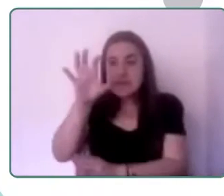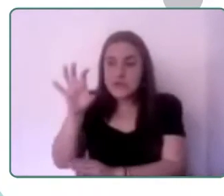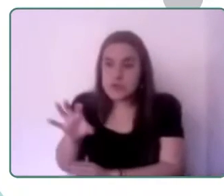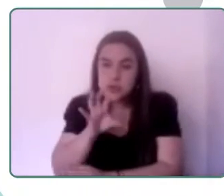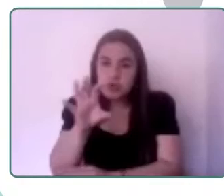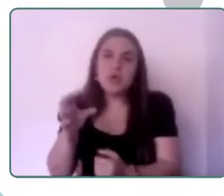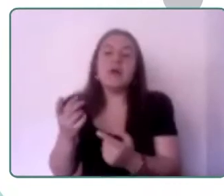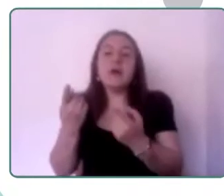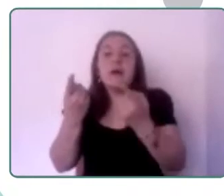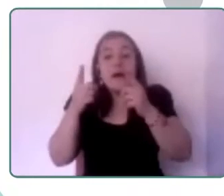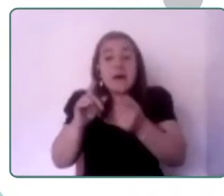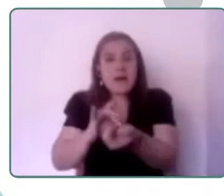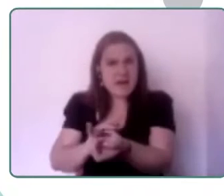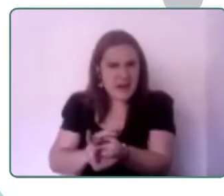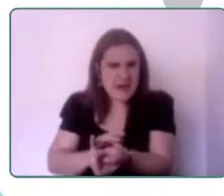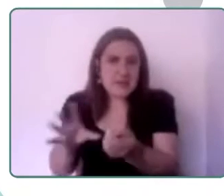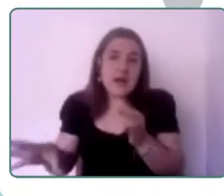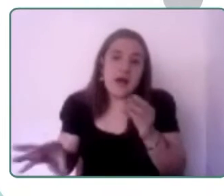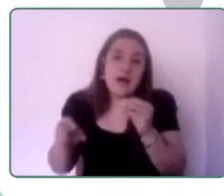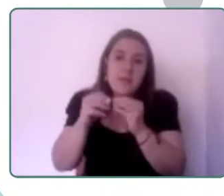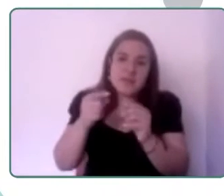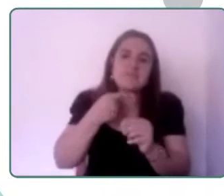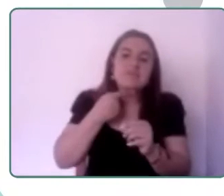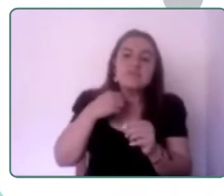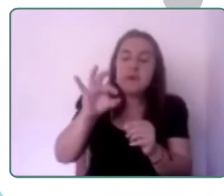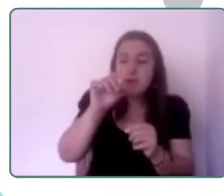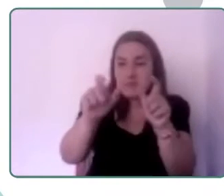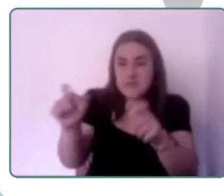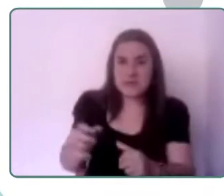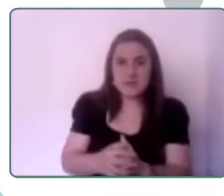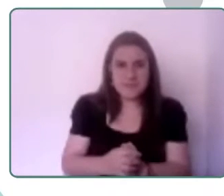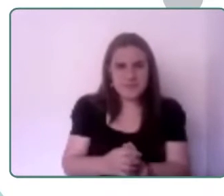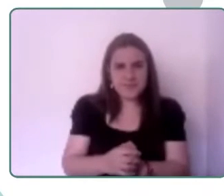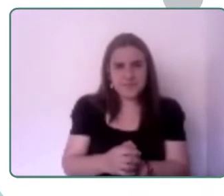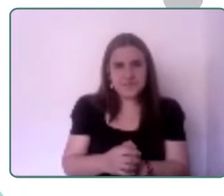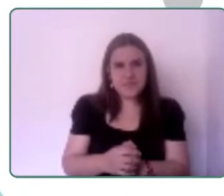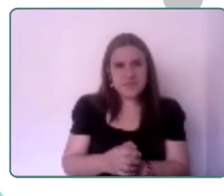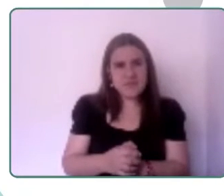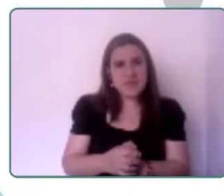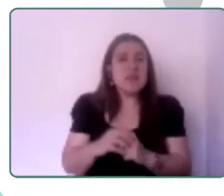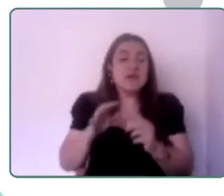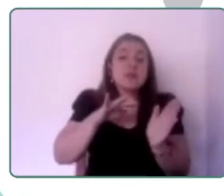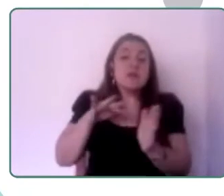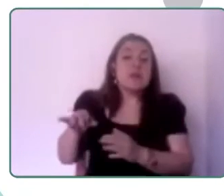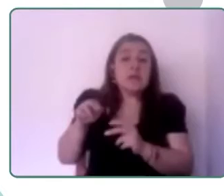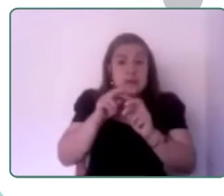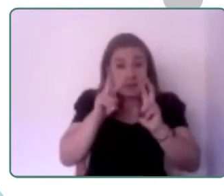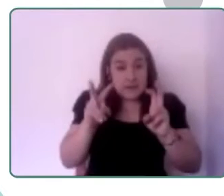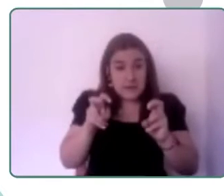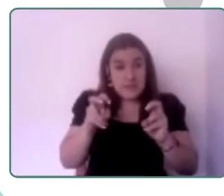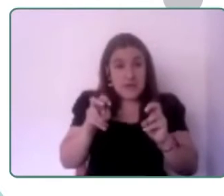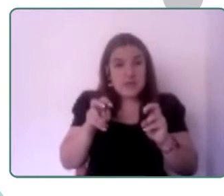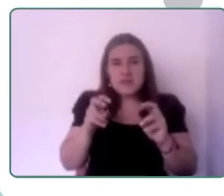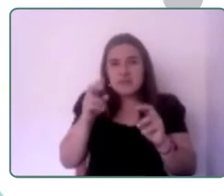de las convicciones y preferencias de las personas. En cuanto a la percepción que tienen sobre el